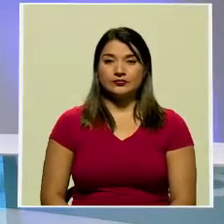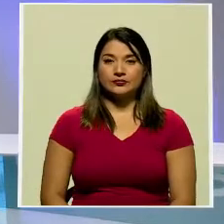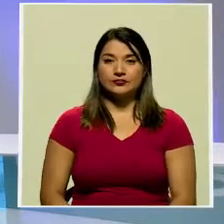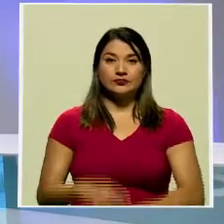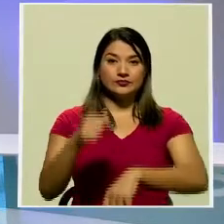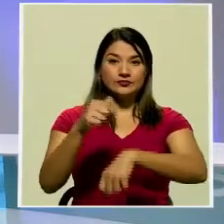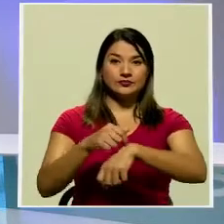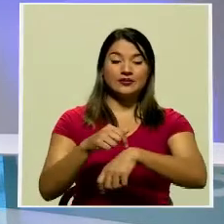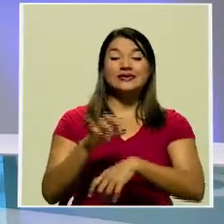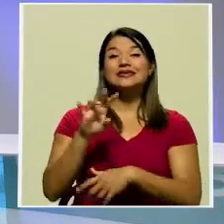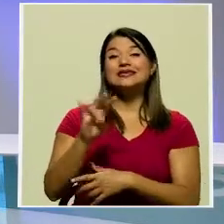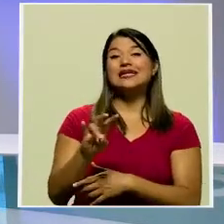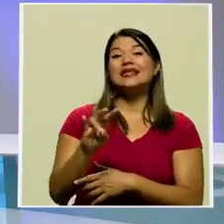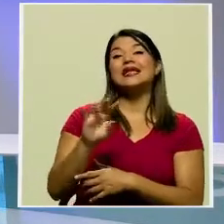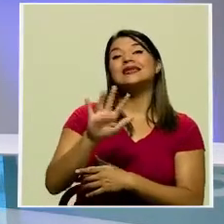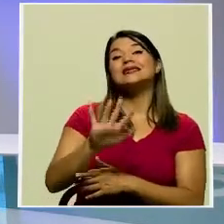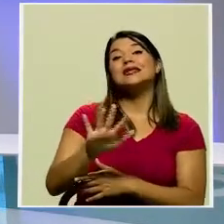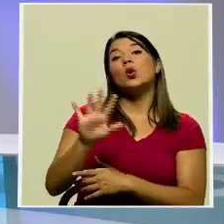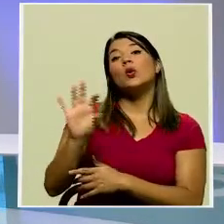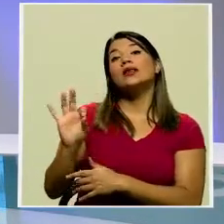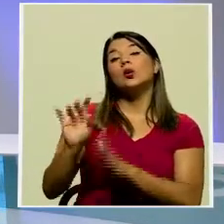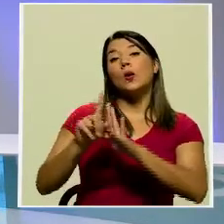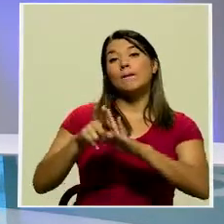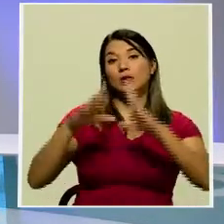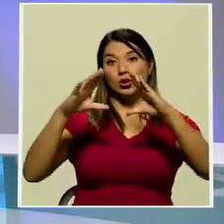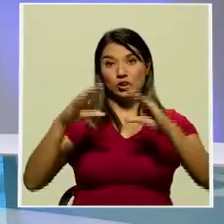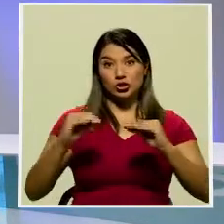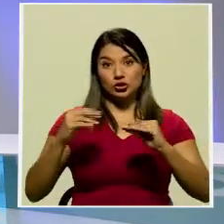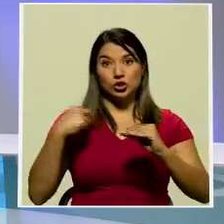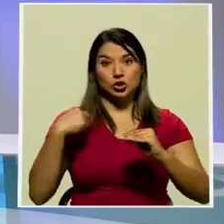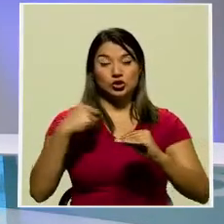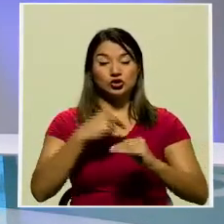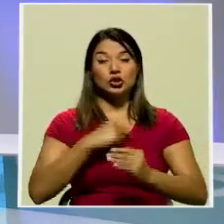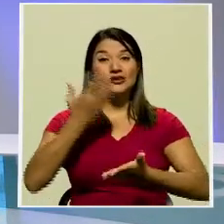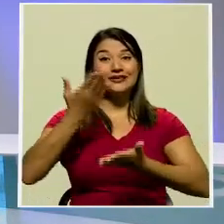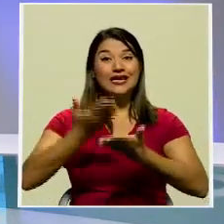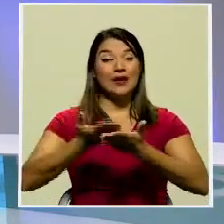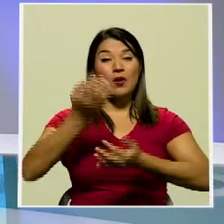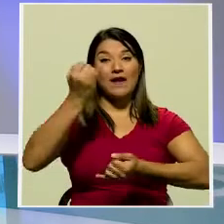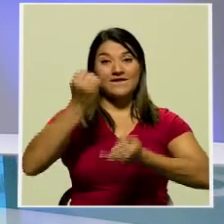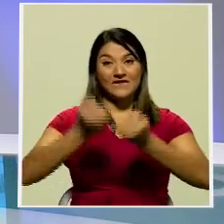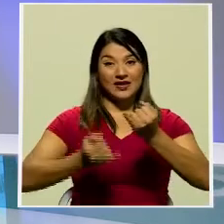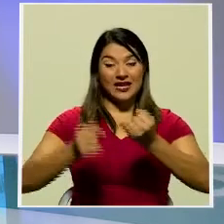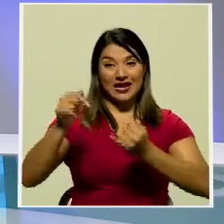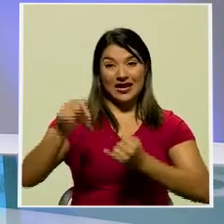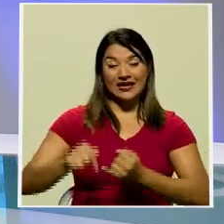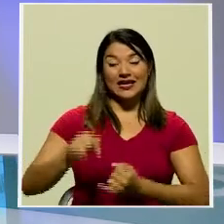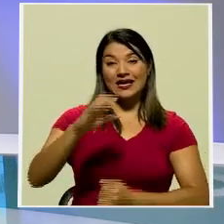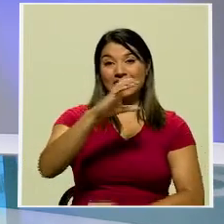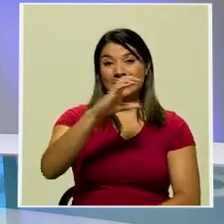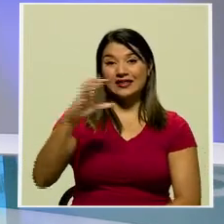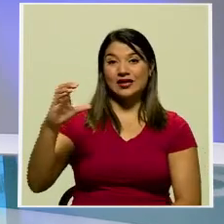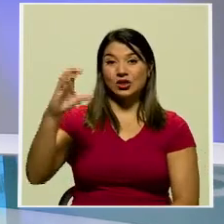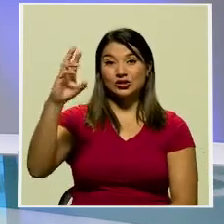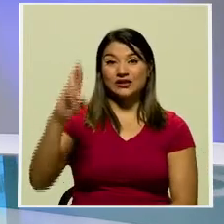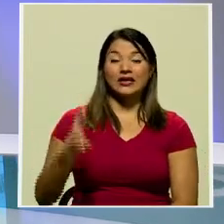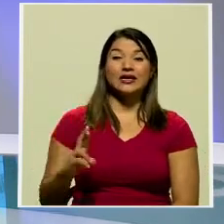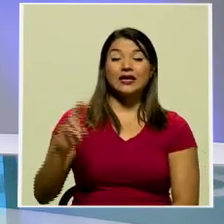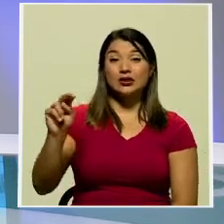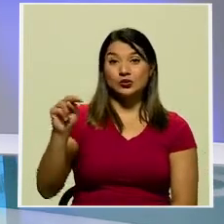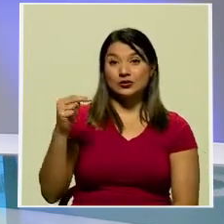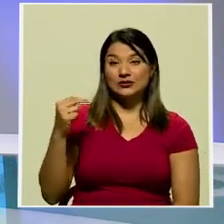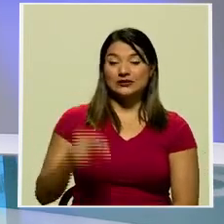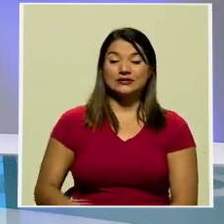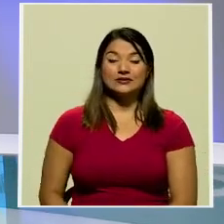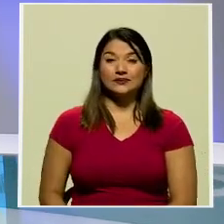A las 7 de la noche con 59 minutos llegamos al final de esta edición estelar de Costa Rica